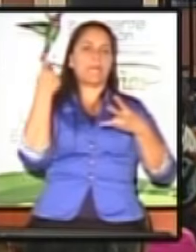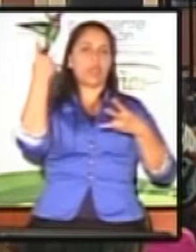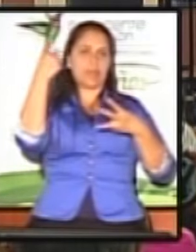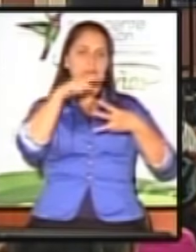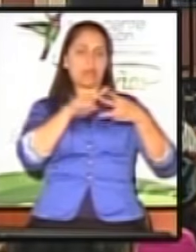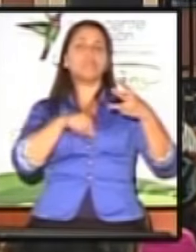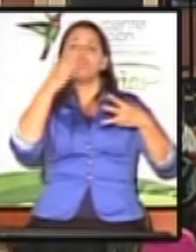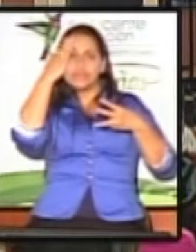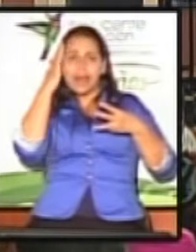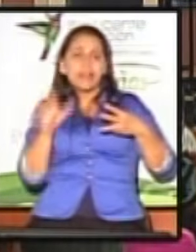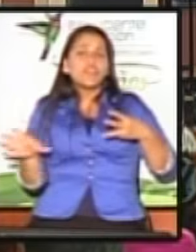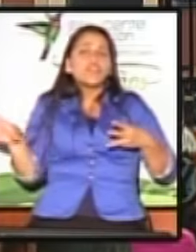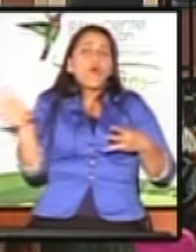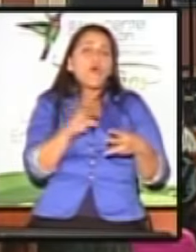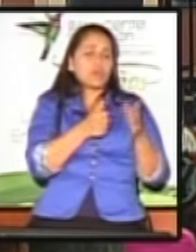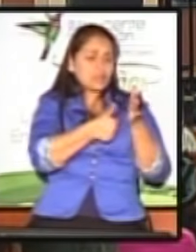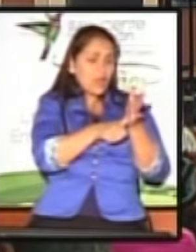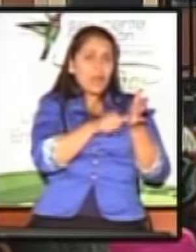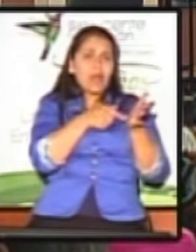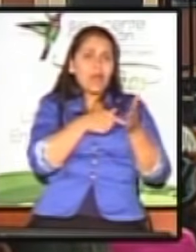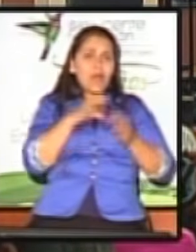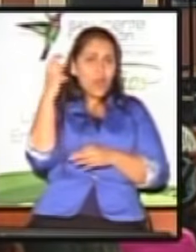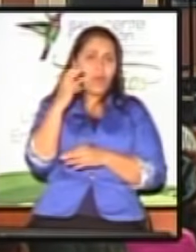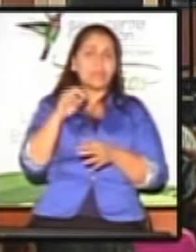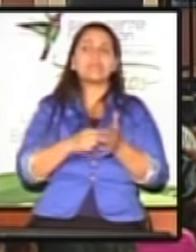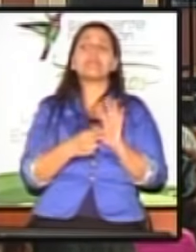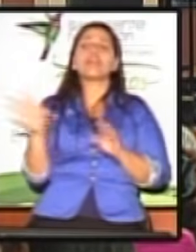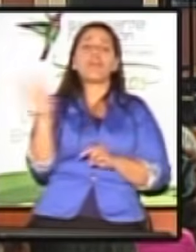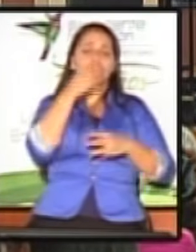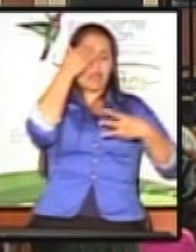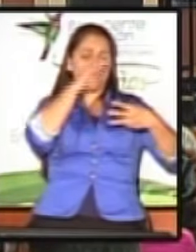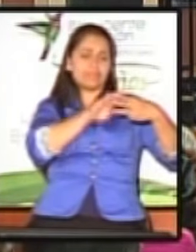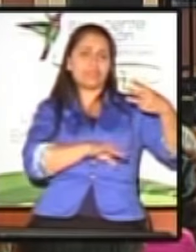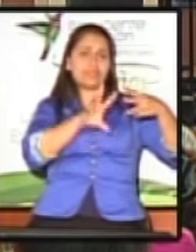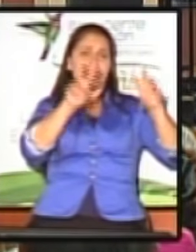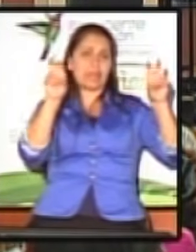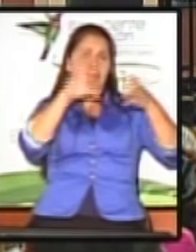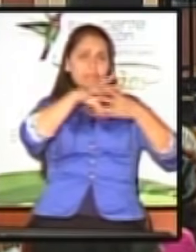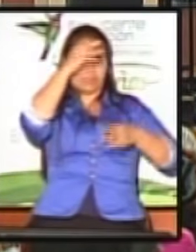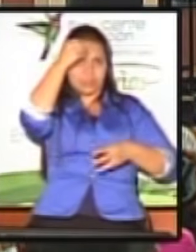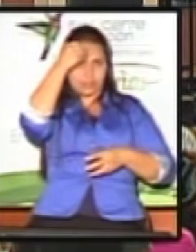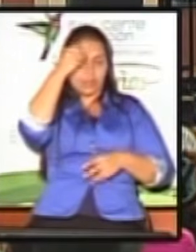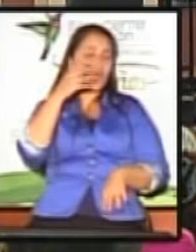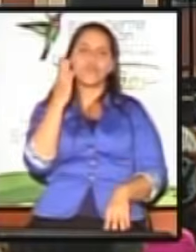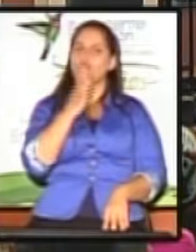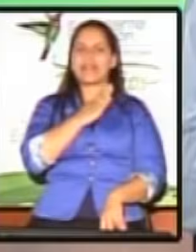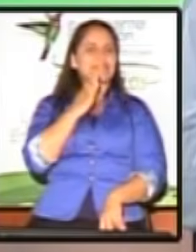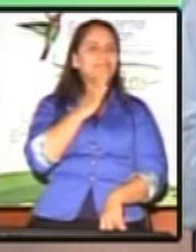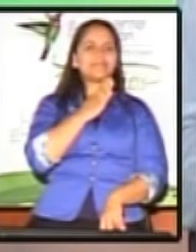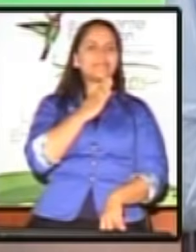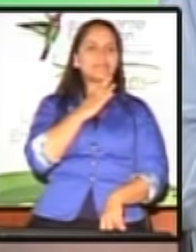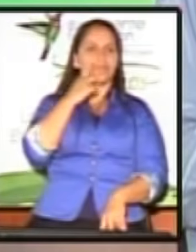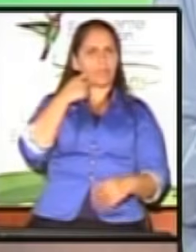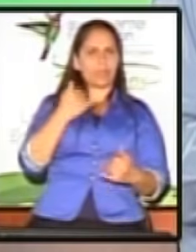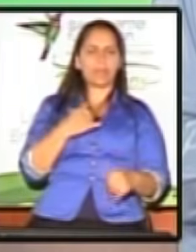políticos. Pero realmente no es así. En medicina, decir, por ejemplo, como me ha tocado,